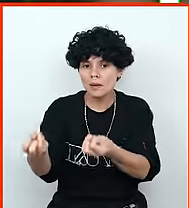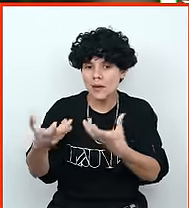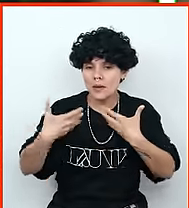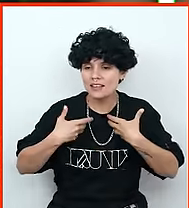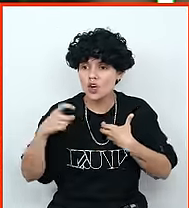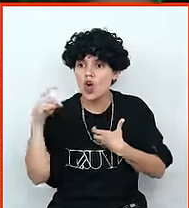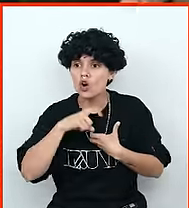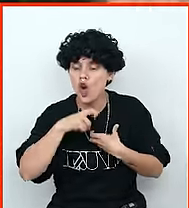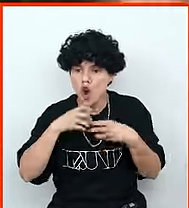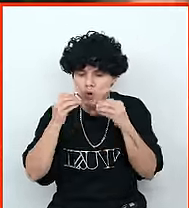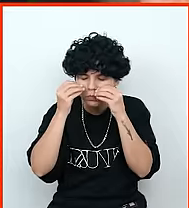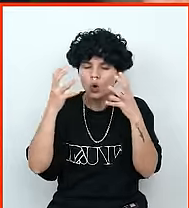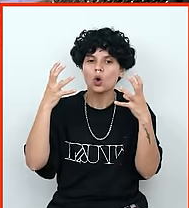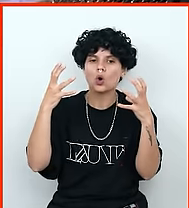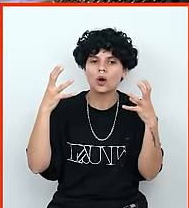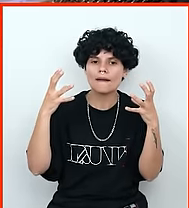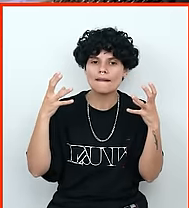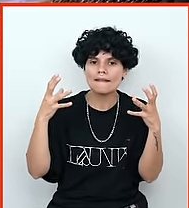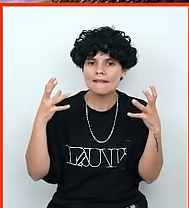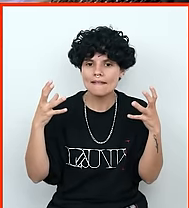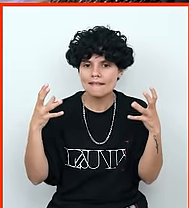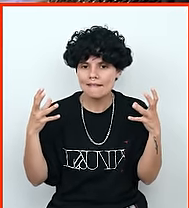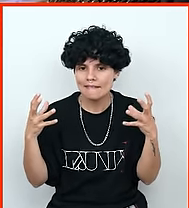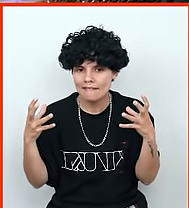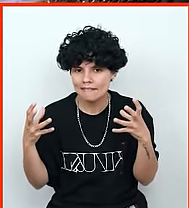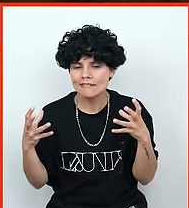veo todo rojo, weón, me despierto, weón. No.